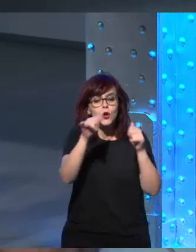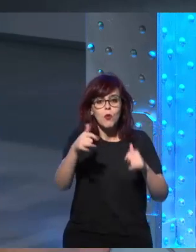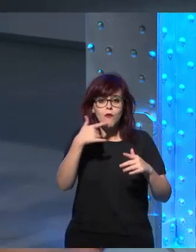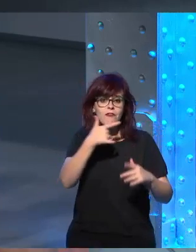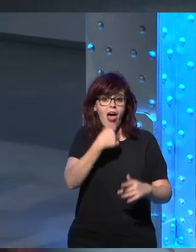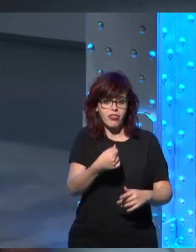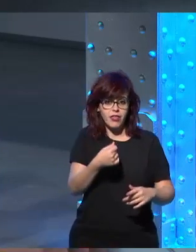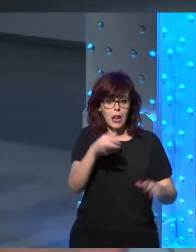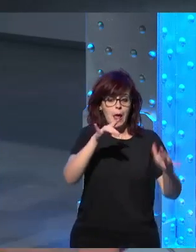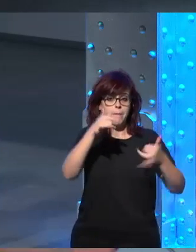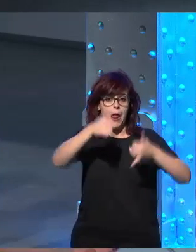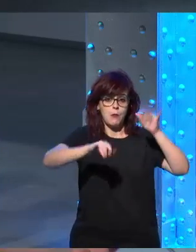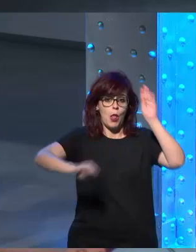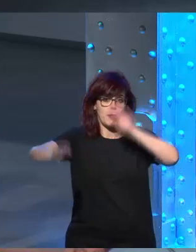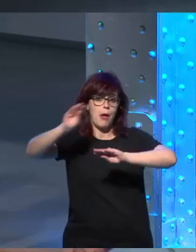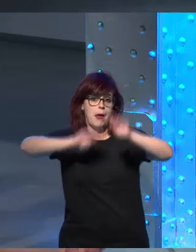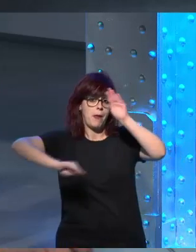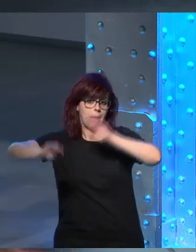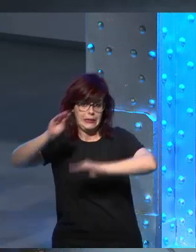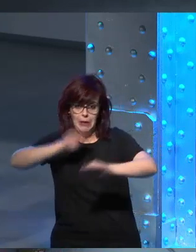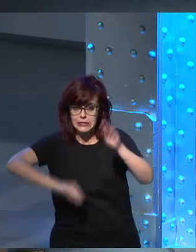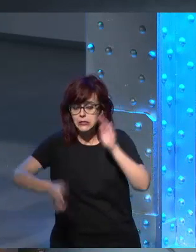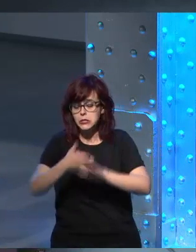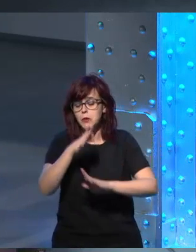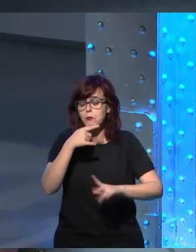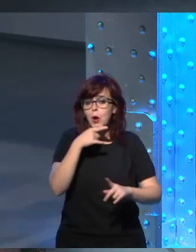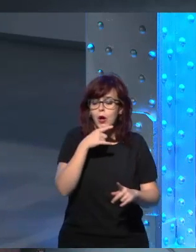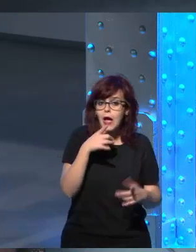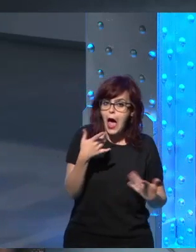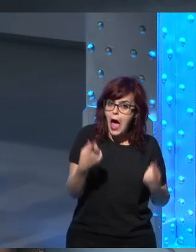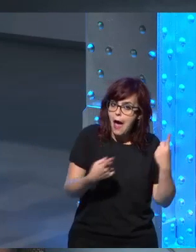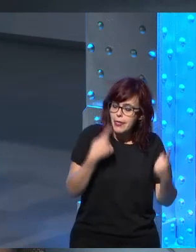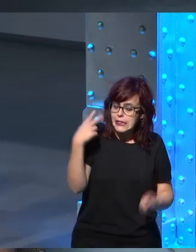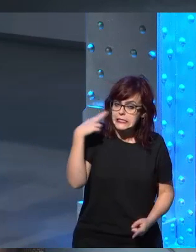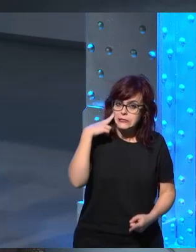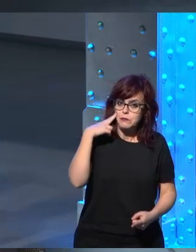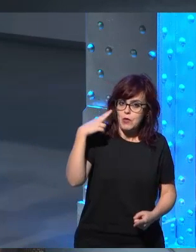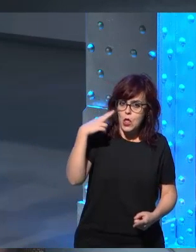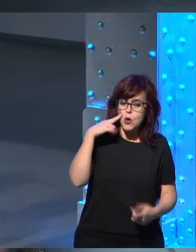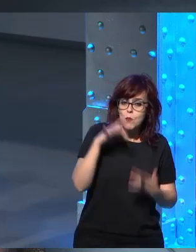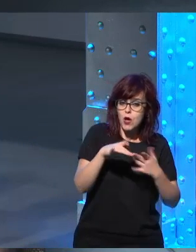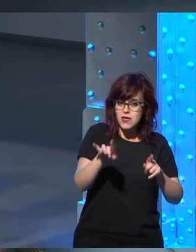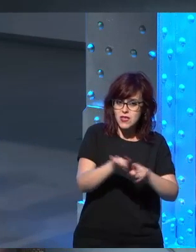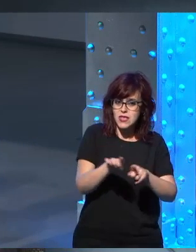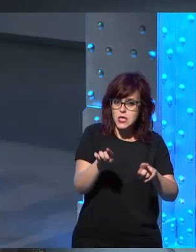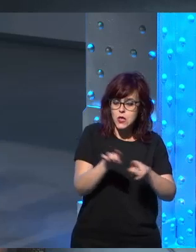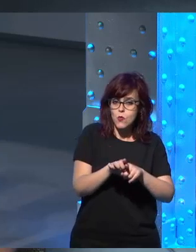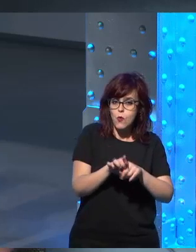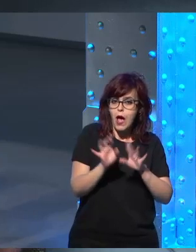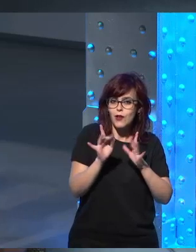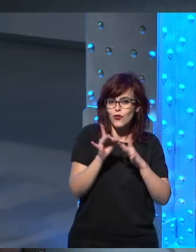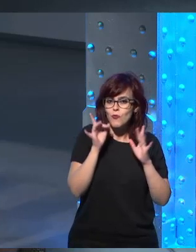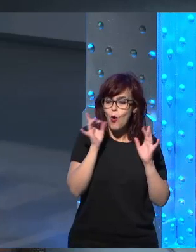tergiversación o a la manipulación de lo que estoy comentando. Y esto me espeluzna especialmente porque me doy cuenta de esta piel fina que hay y de